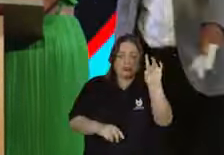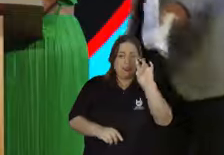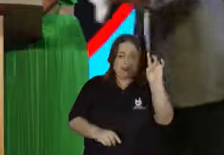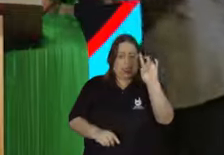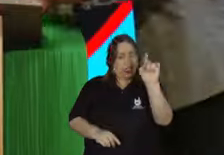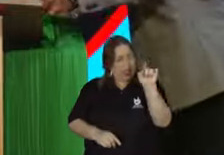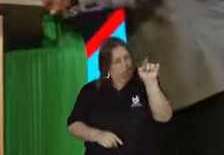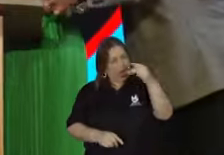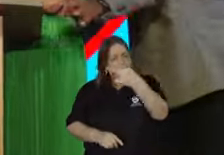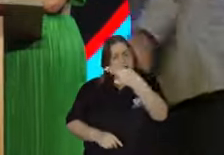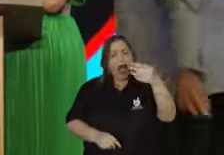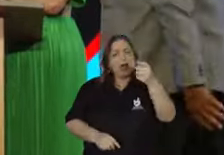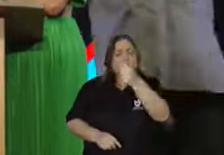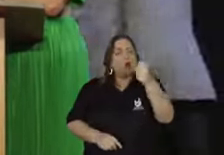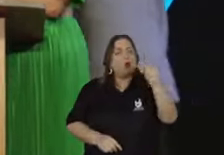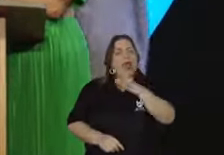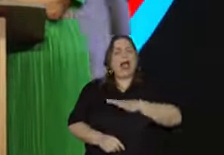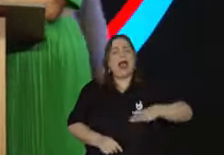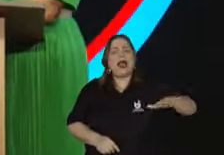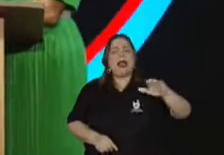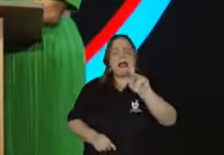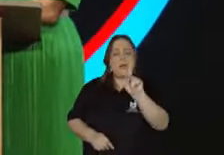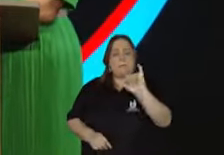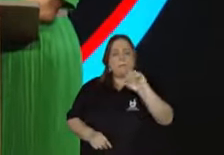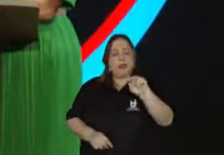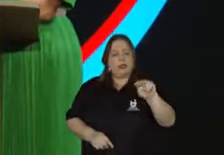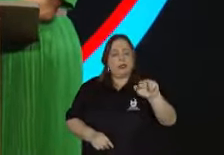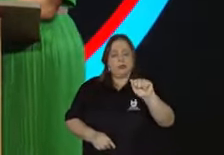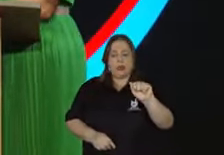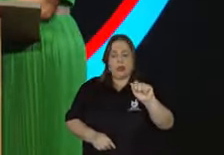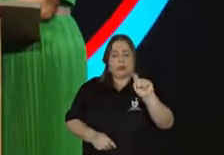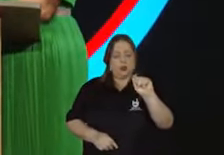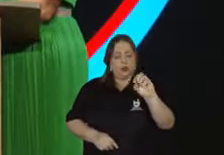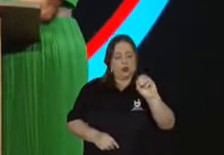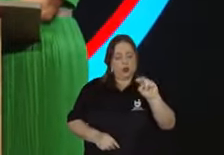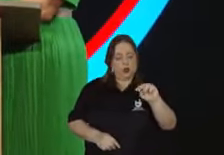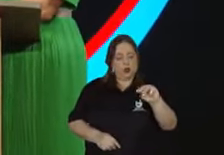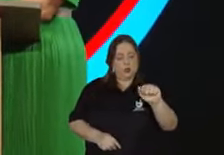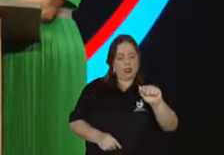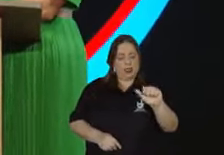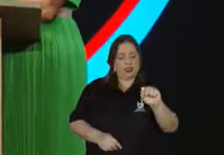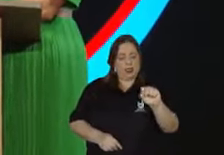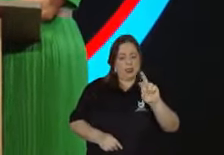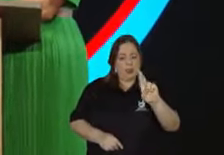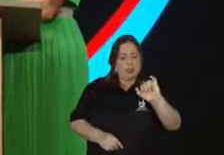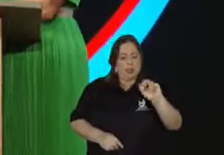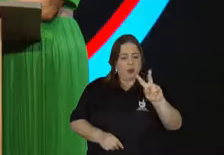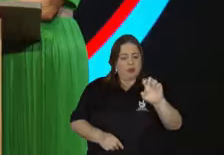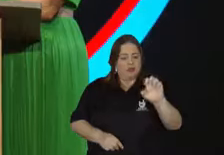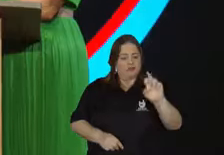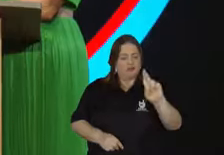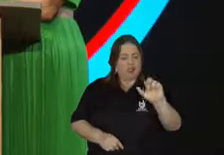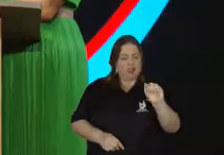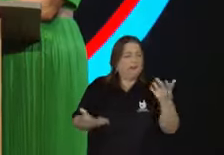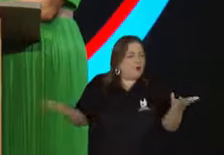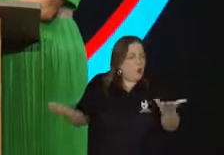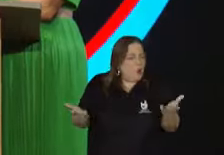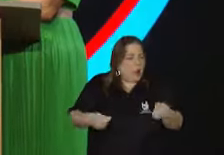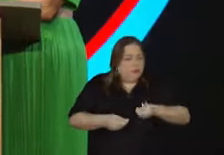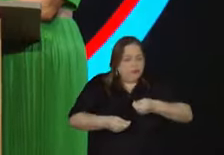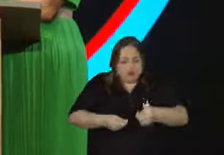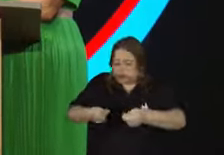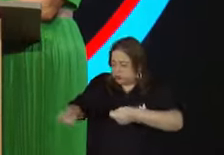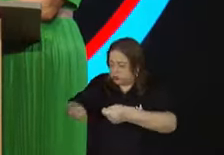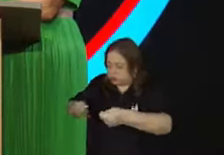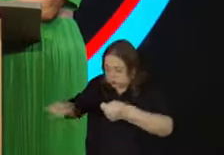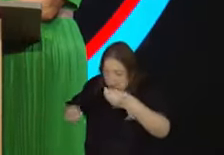aquí del barrio Piña. Tomás, se llama Tomás Rivera. Estamos a las 7 de la mañana repartiendo tratados y folletos